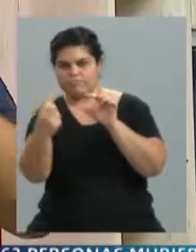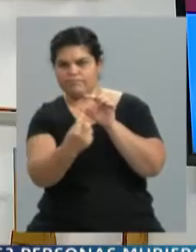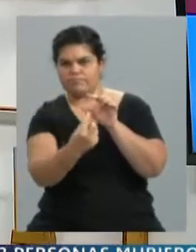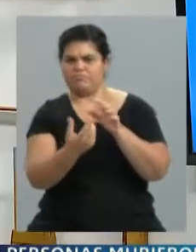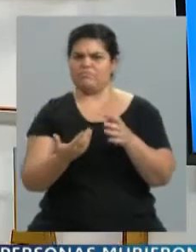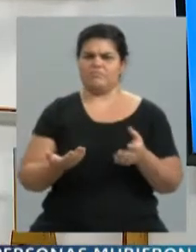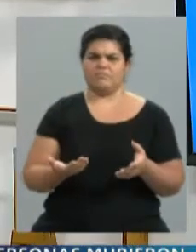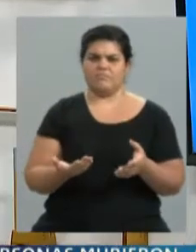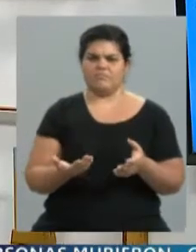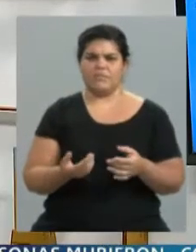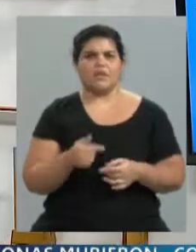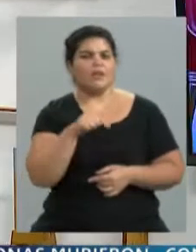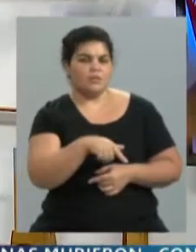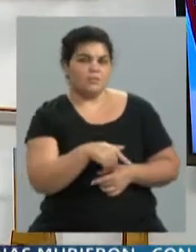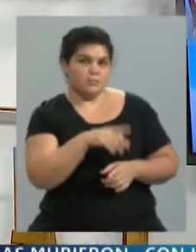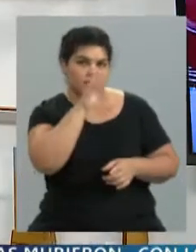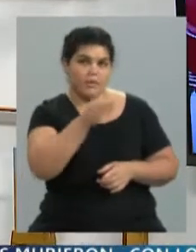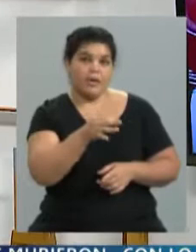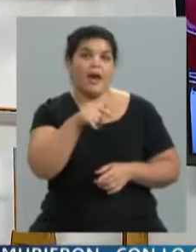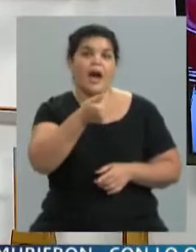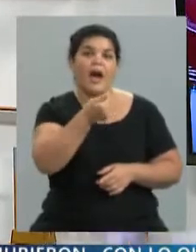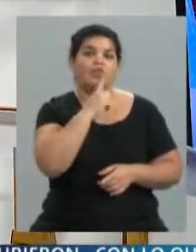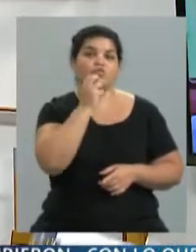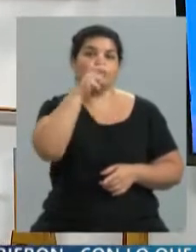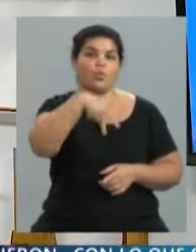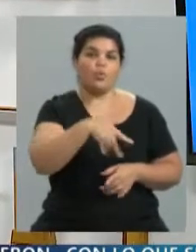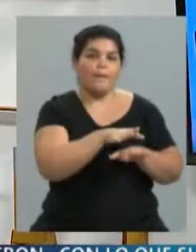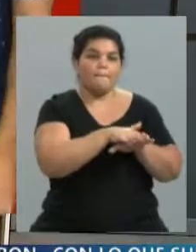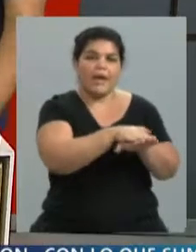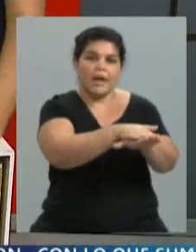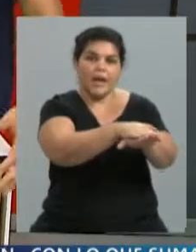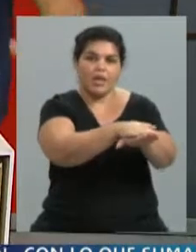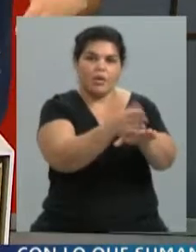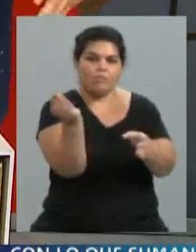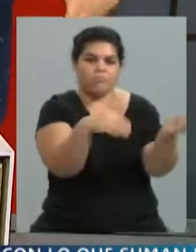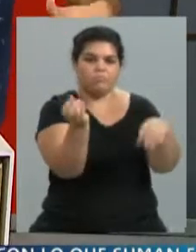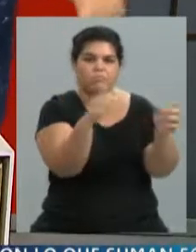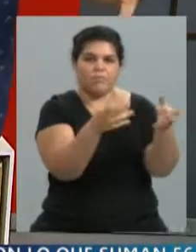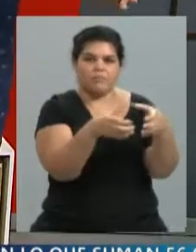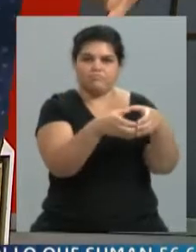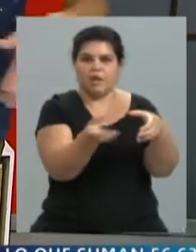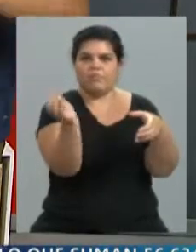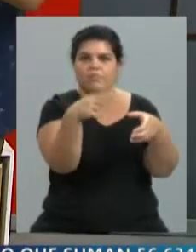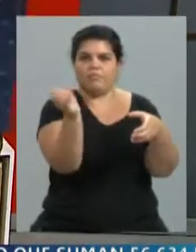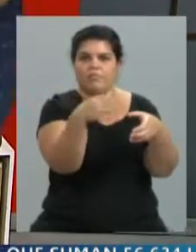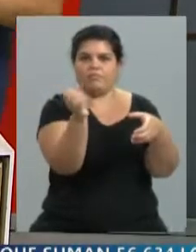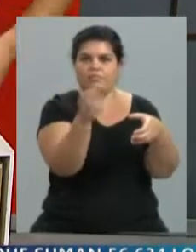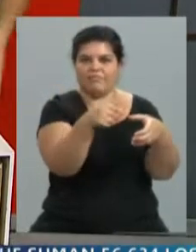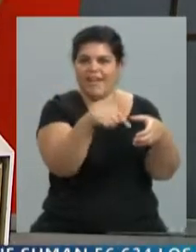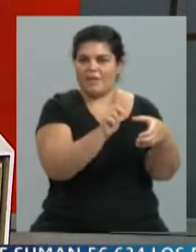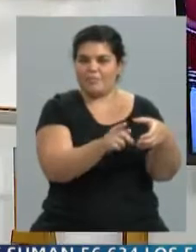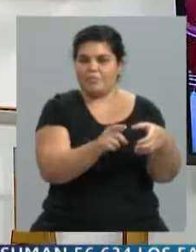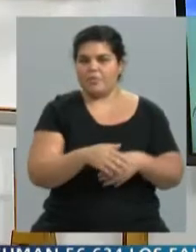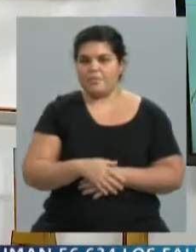delfines. atún... El atún es el rejunte de todo, ¿no? Que se levanta. Para No, claro, no claro, lleva que los no delfines. dañan los delfines, Gracias. porque